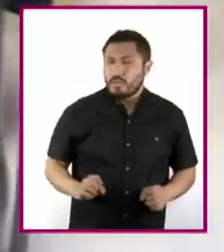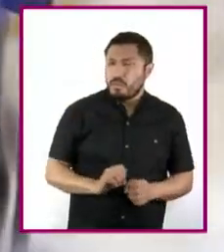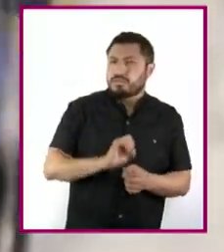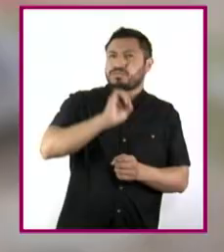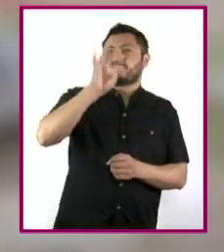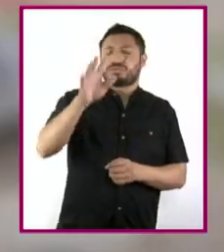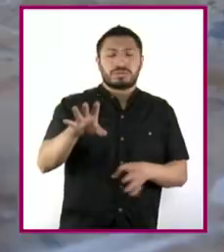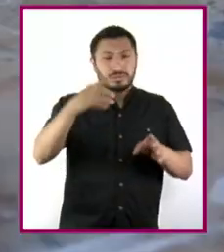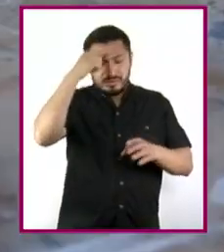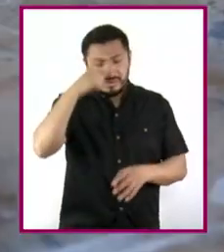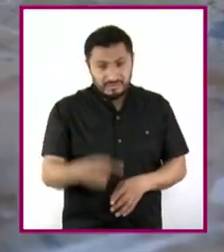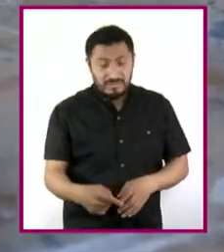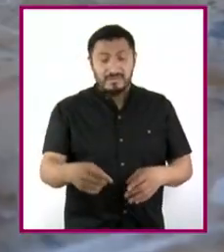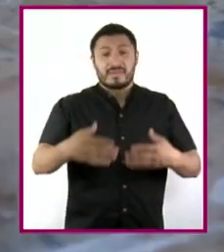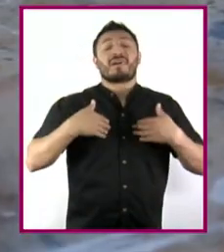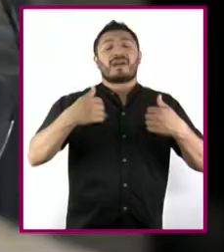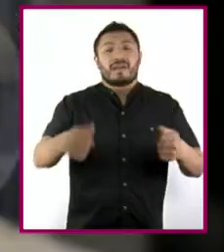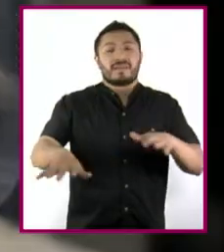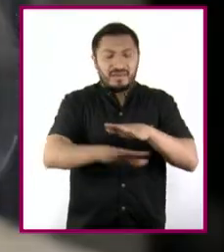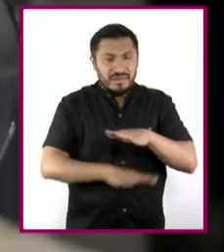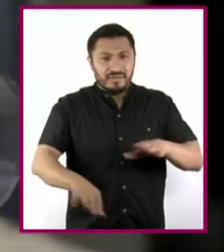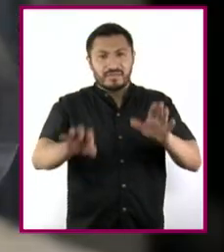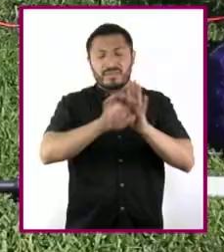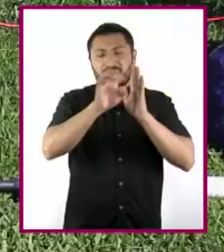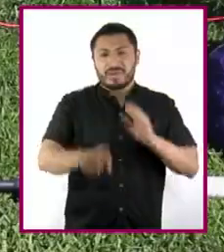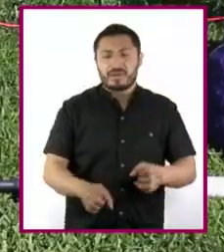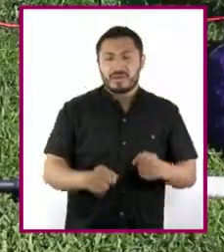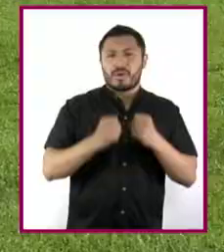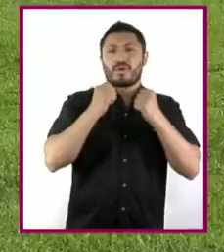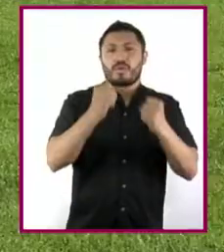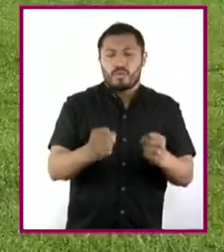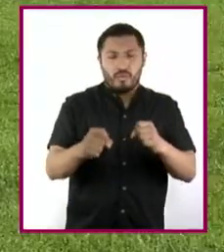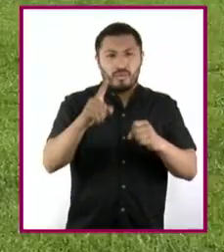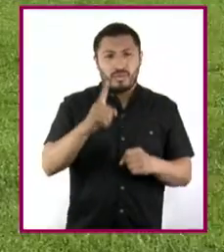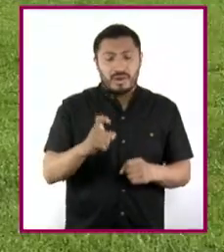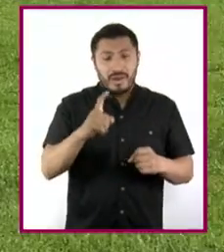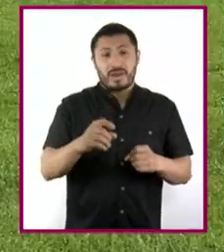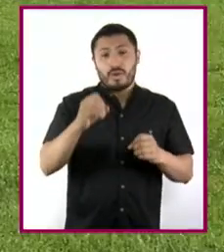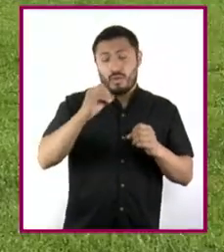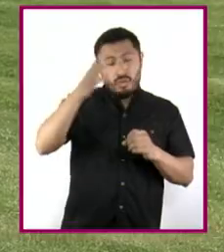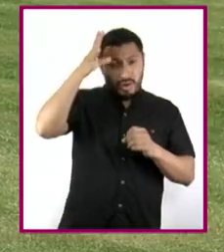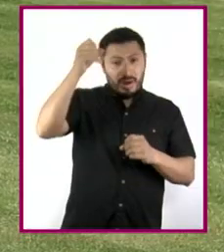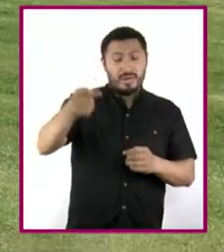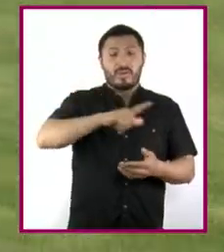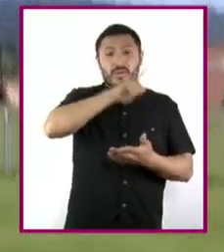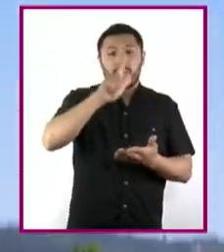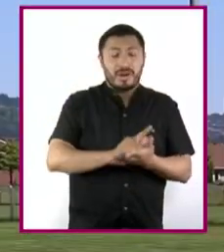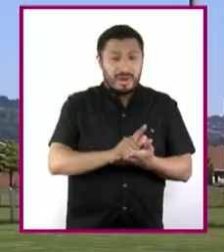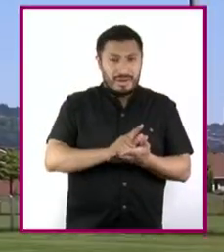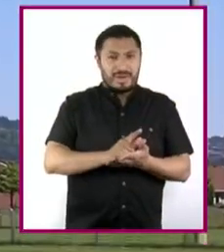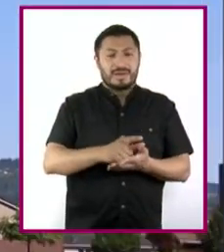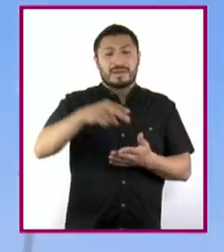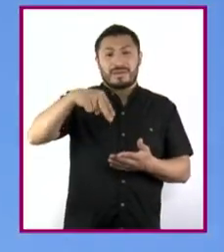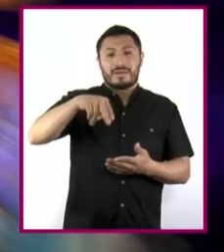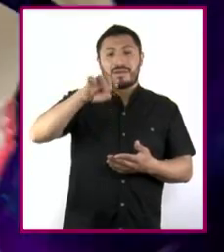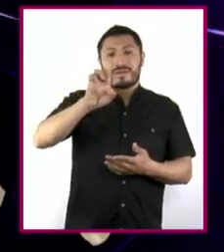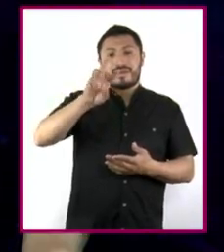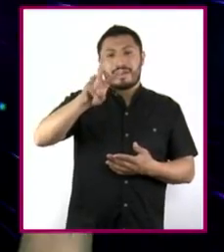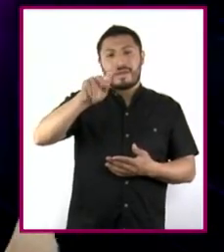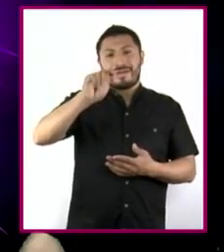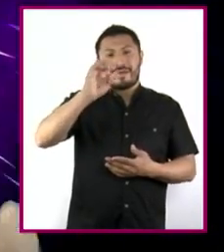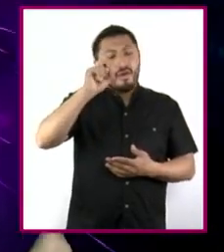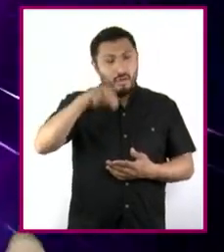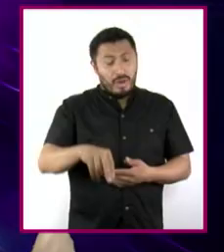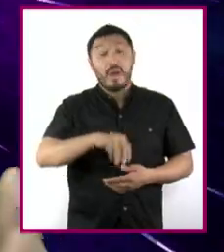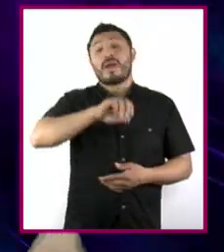comprender nociones básicas como la propulsión o conceptos más elevados como las leyes de Newton. Por otro